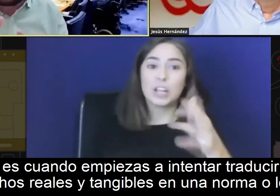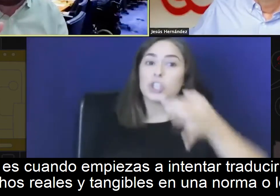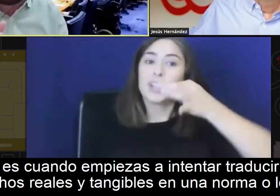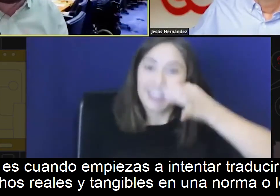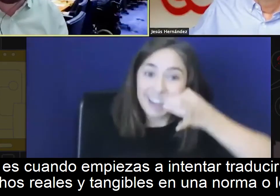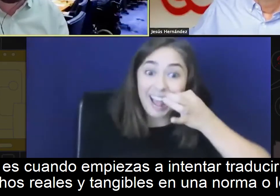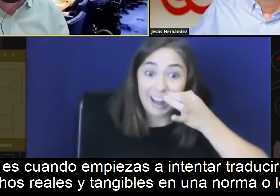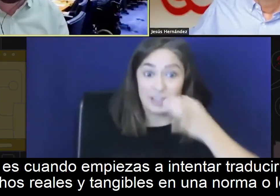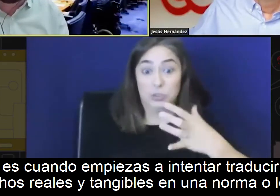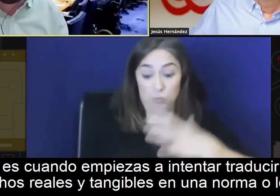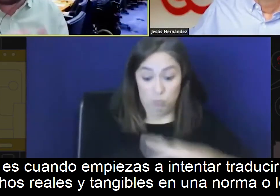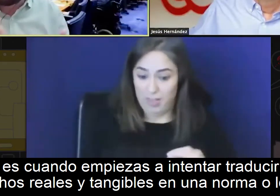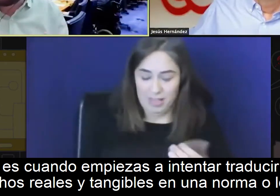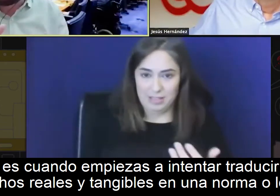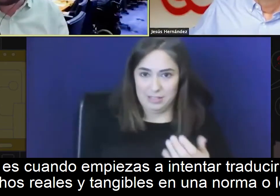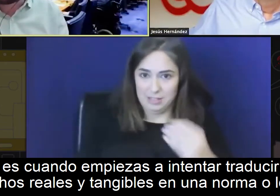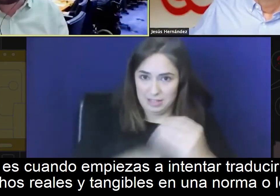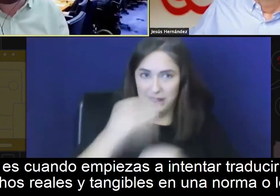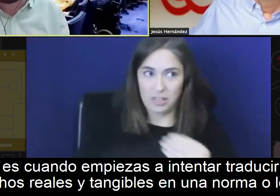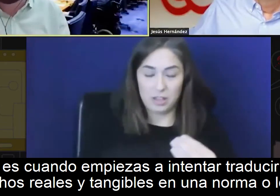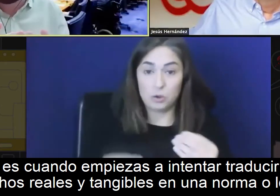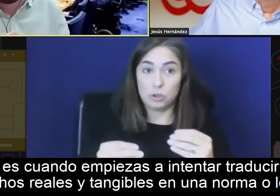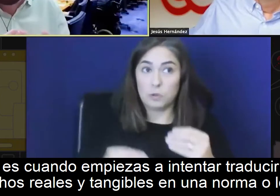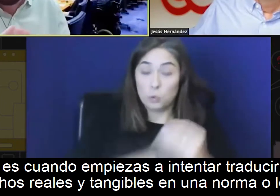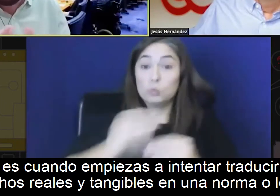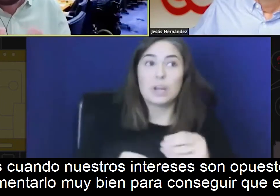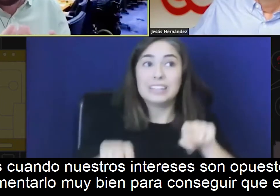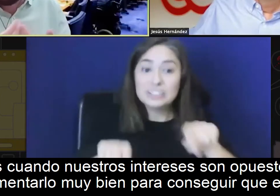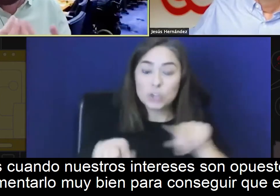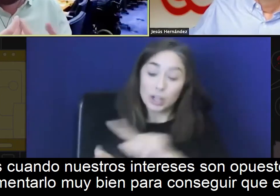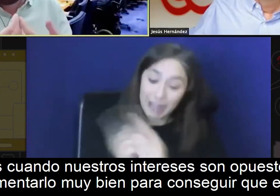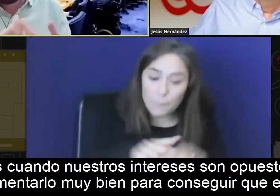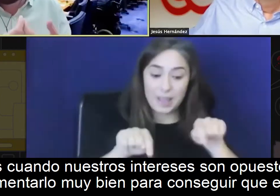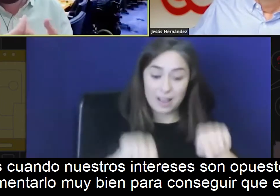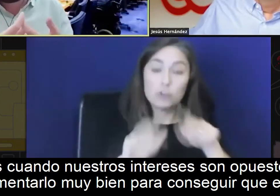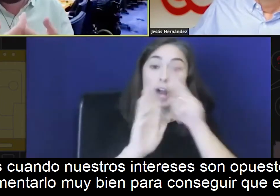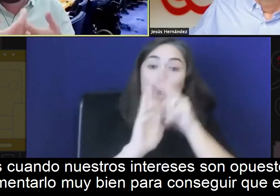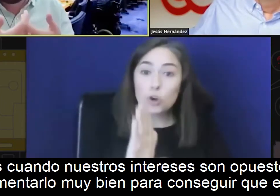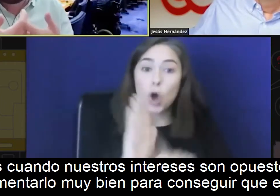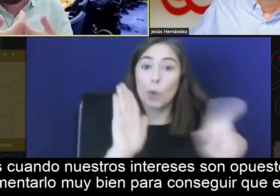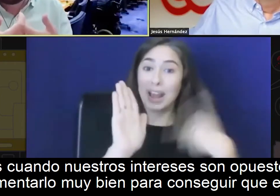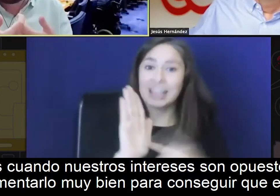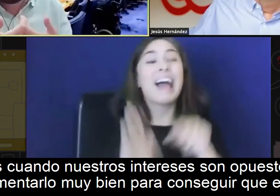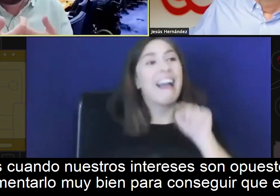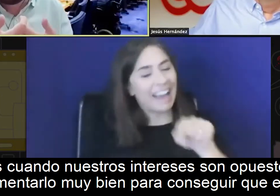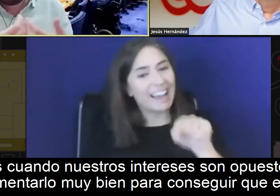tangibles en una norma o en una legislación, es entonces cuando nuestros